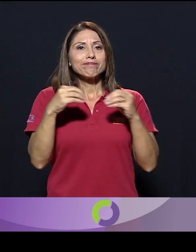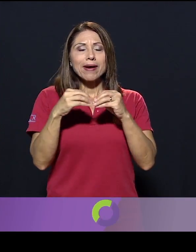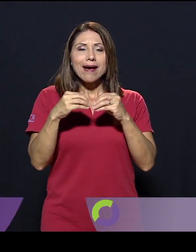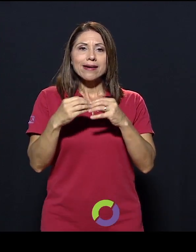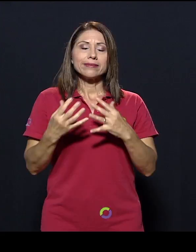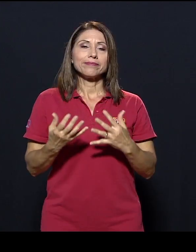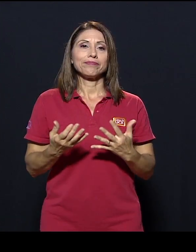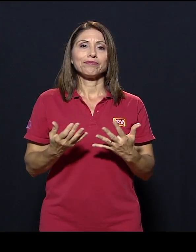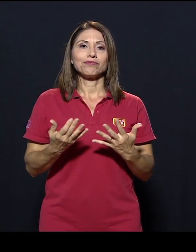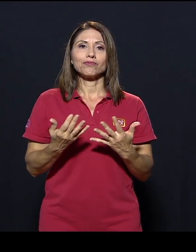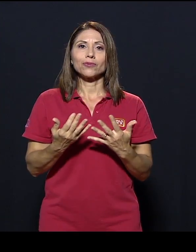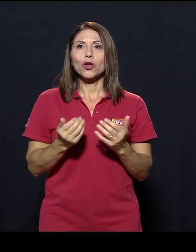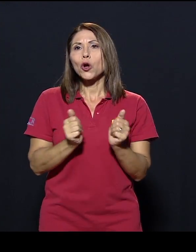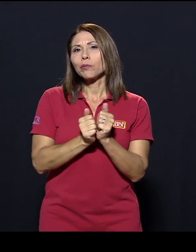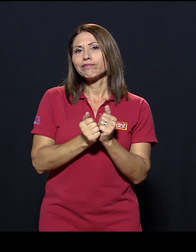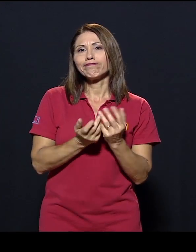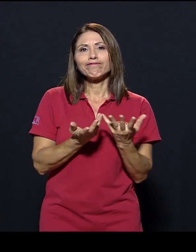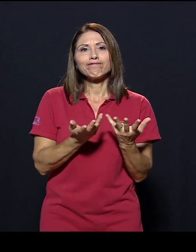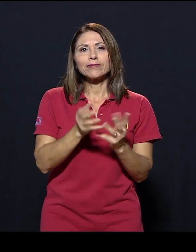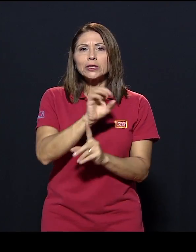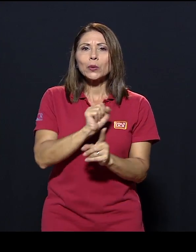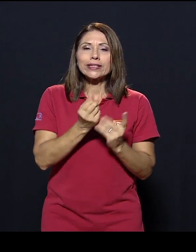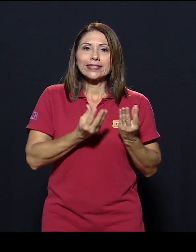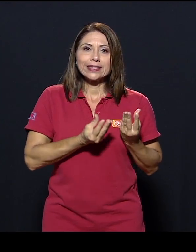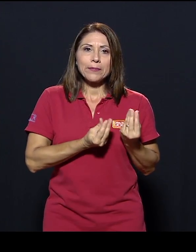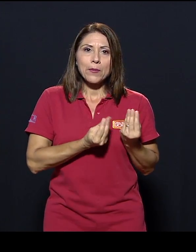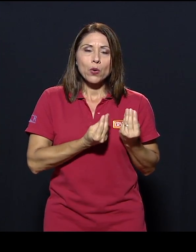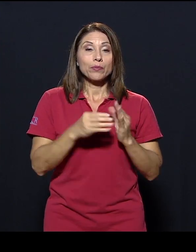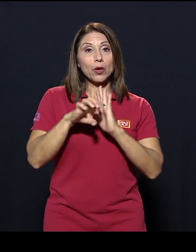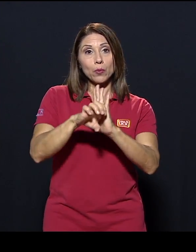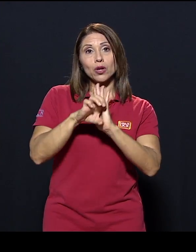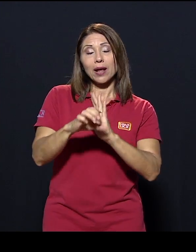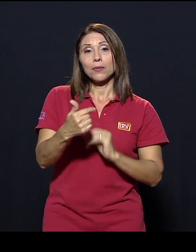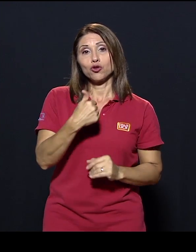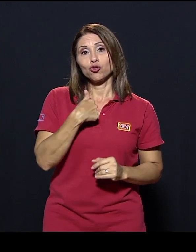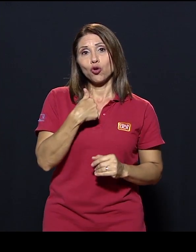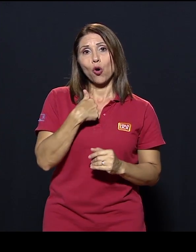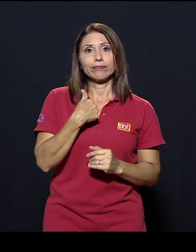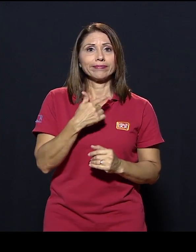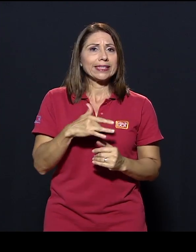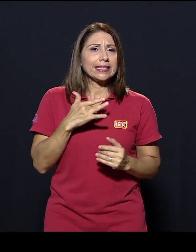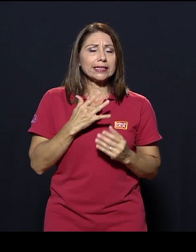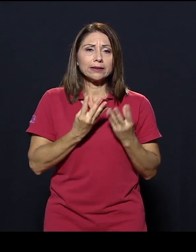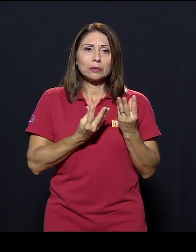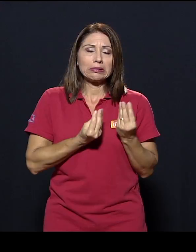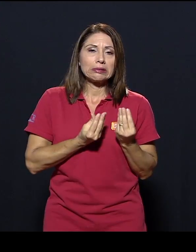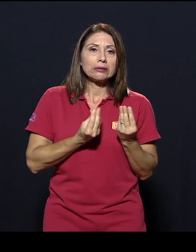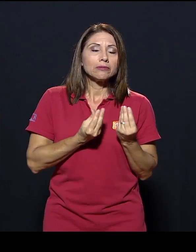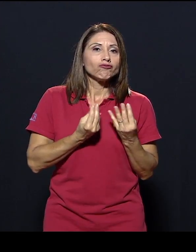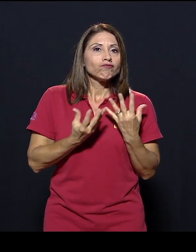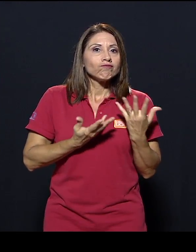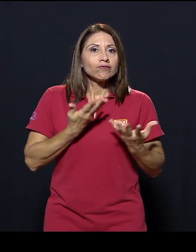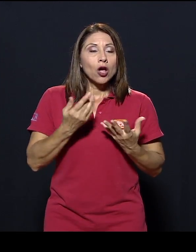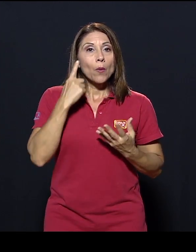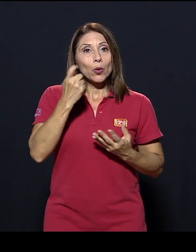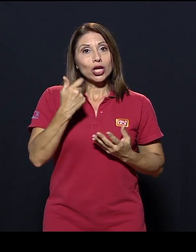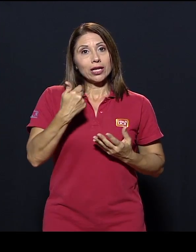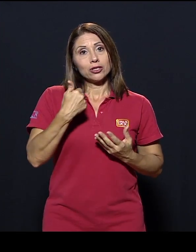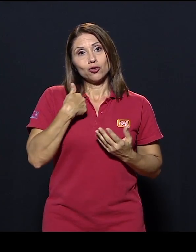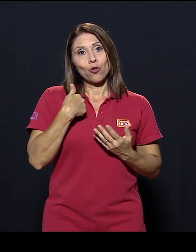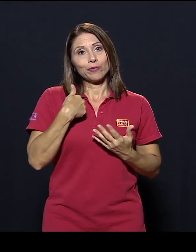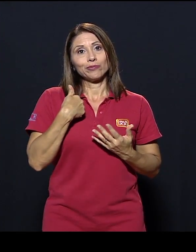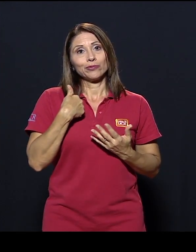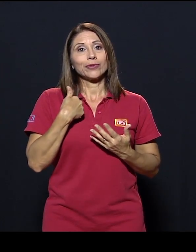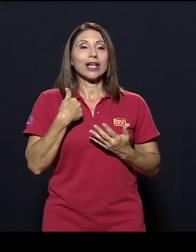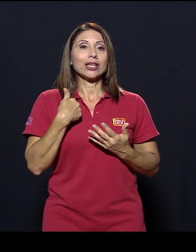todavía más en temores, ¿verdad? Porque digamos, yo tenía muchos temores porque yo, bueno,